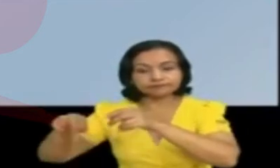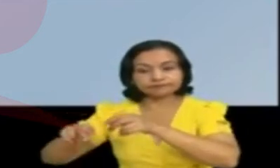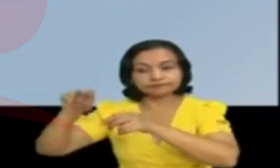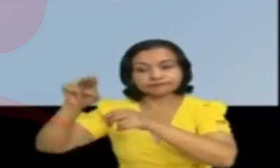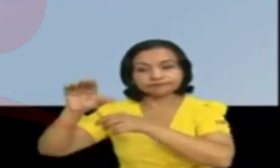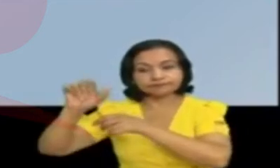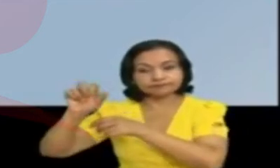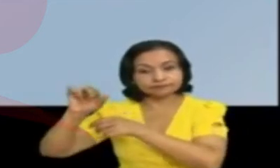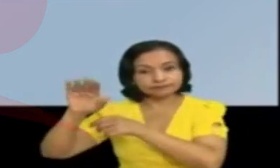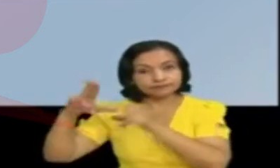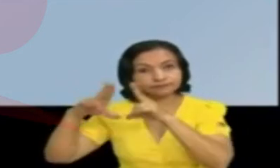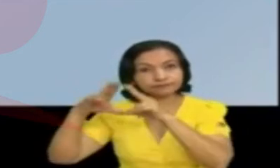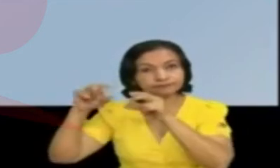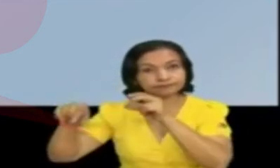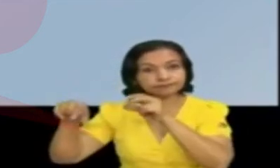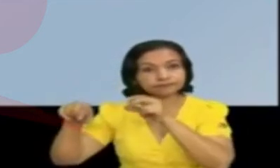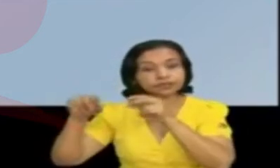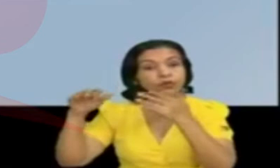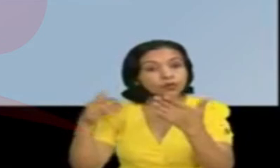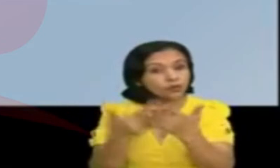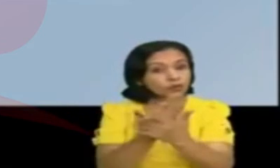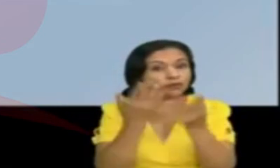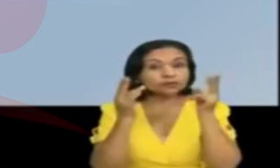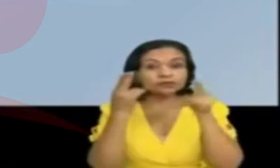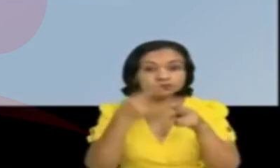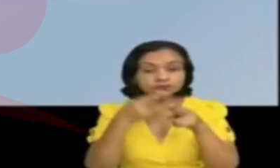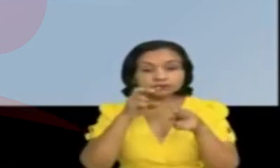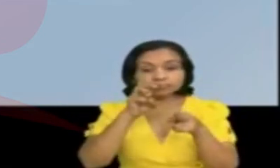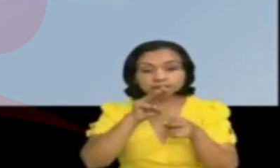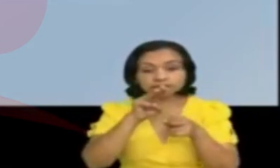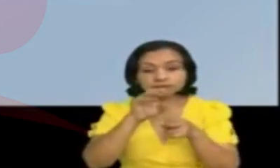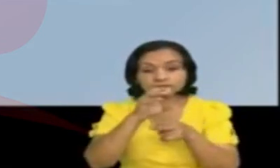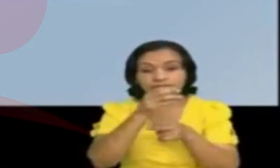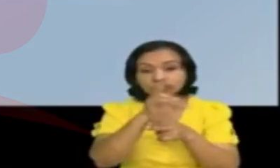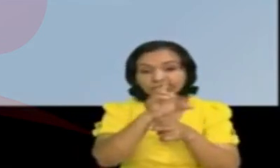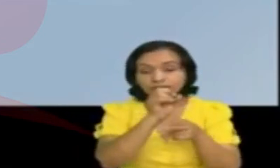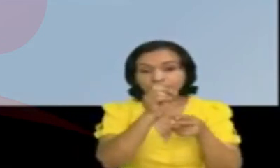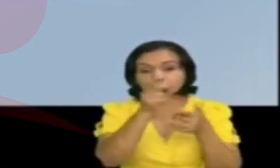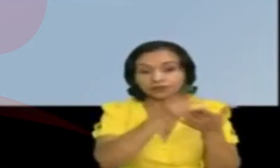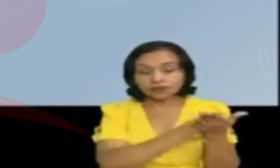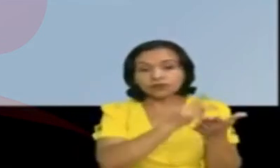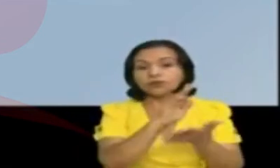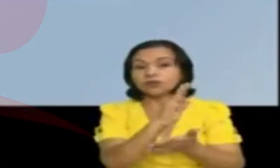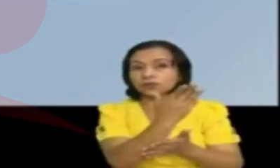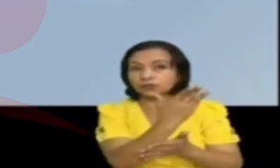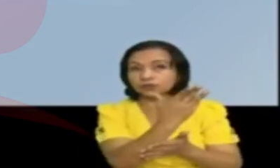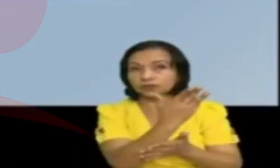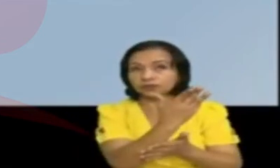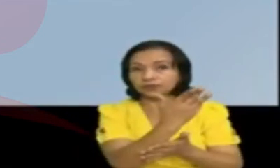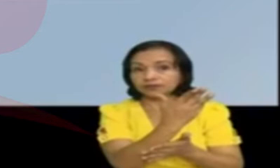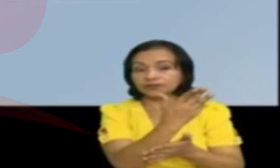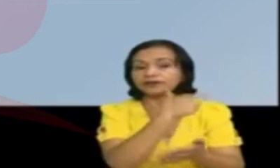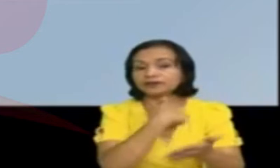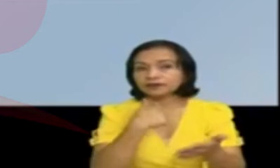pero también tenemos un nuevo concepto que le llamamos macroproyecto. Tenemos 9 macroproyectos que han